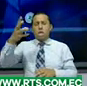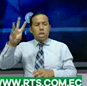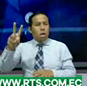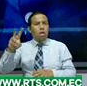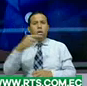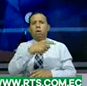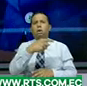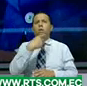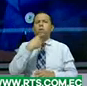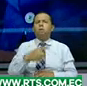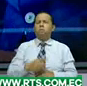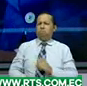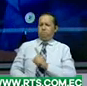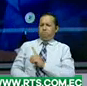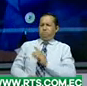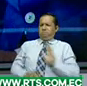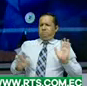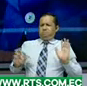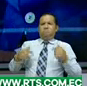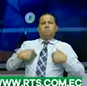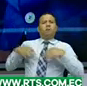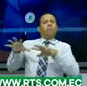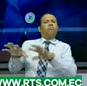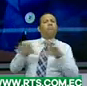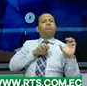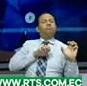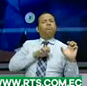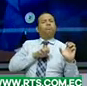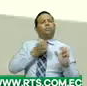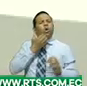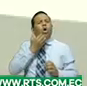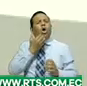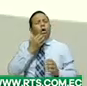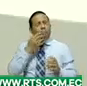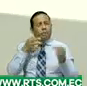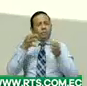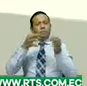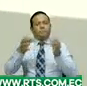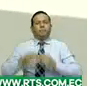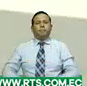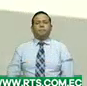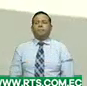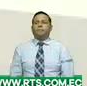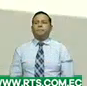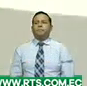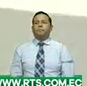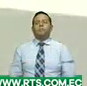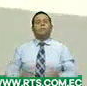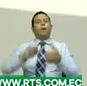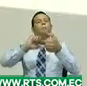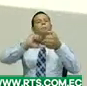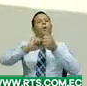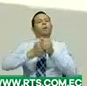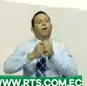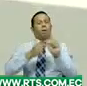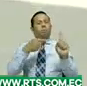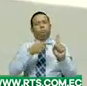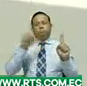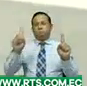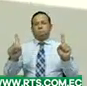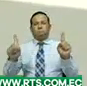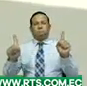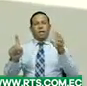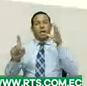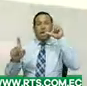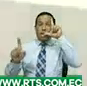que Lasso se echó para atrás en el recuento de votos. Todo el problema entre los candidatos a la presidencia de la República